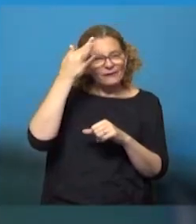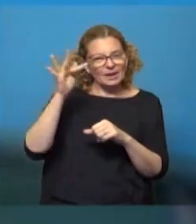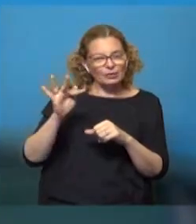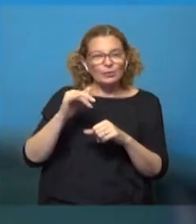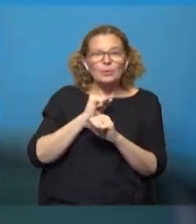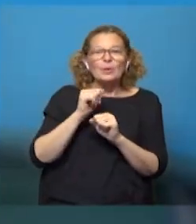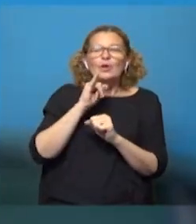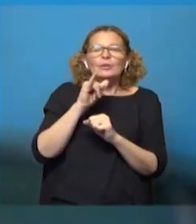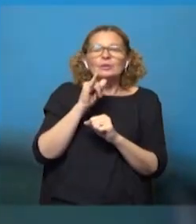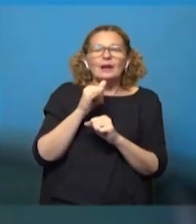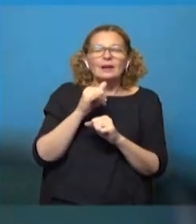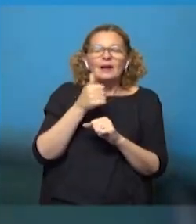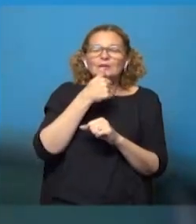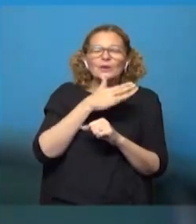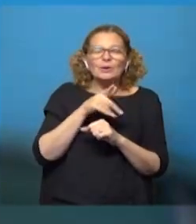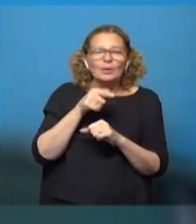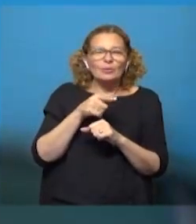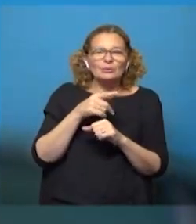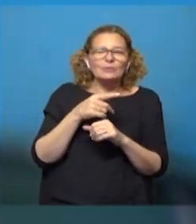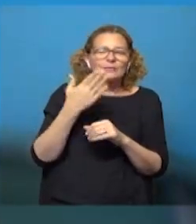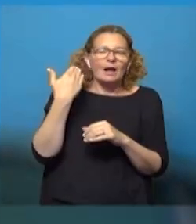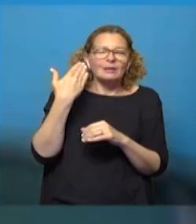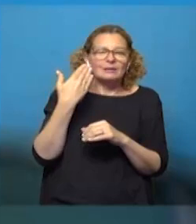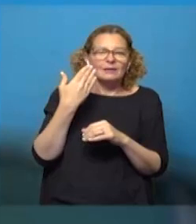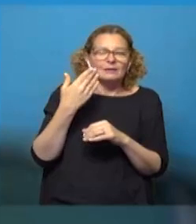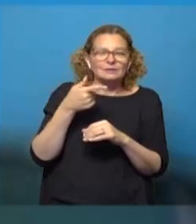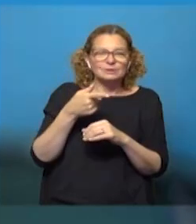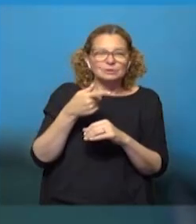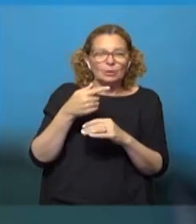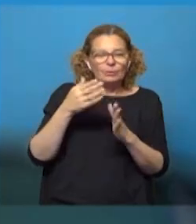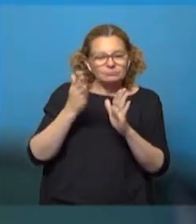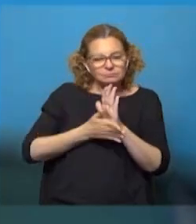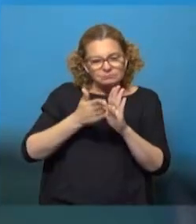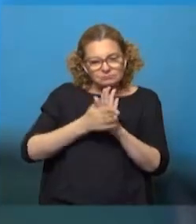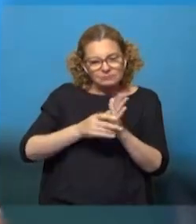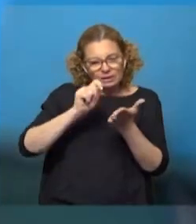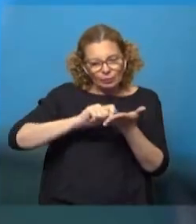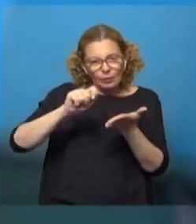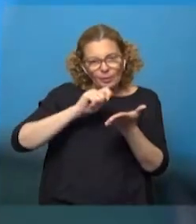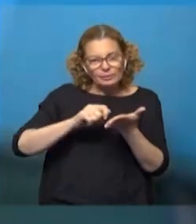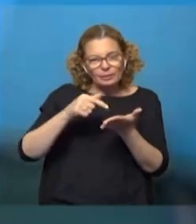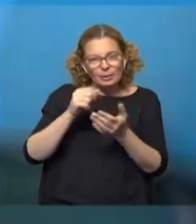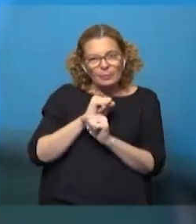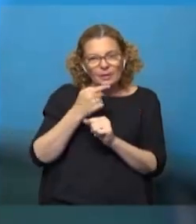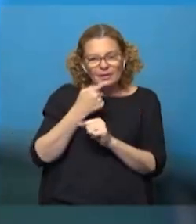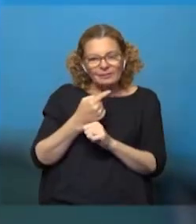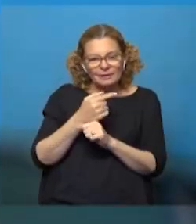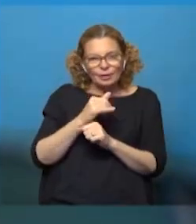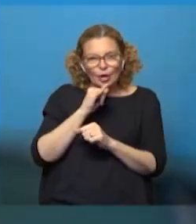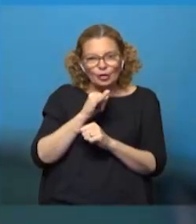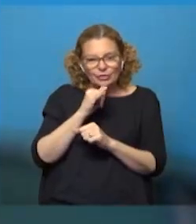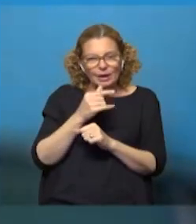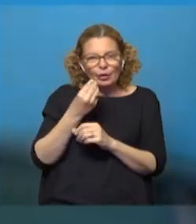puedo la historia como debería haber sido tengo que armar un entramado de documentos que me permitan sostener como